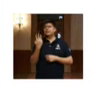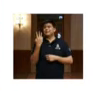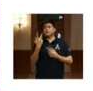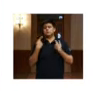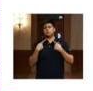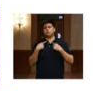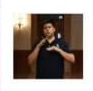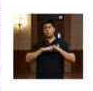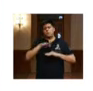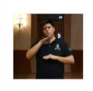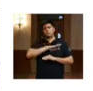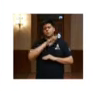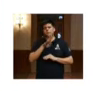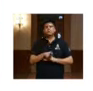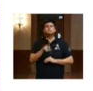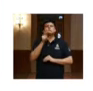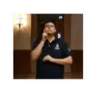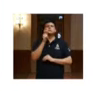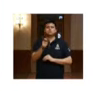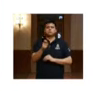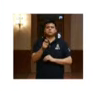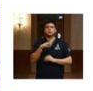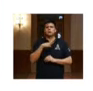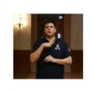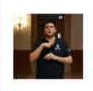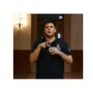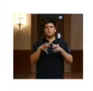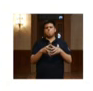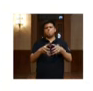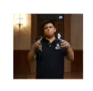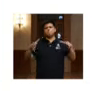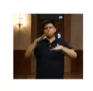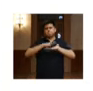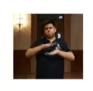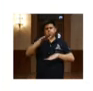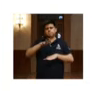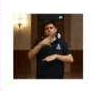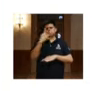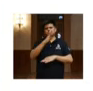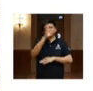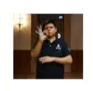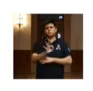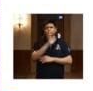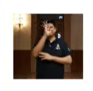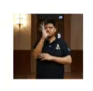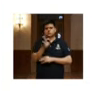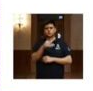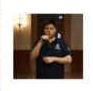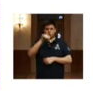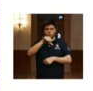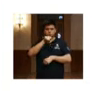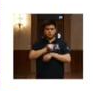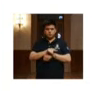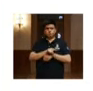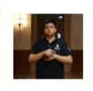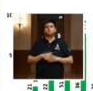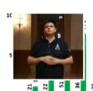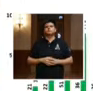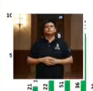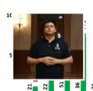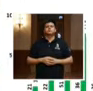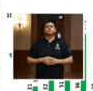en el estado y esto representa un incremento del 4% hasta el día de hoy.